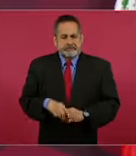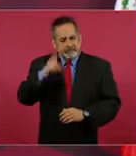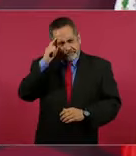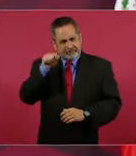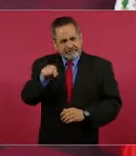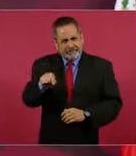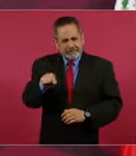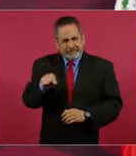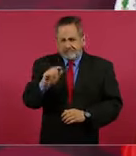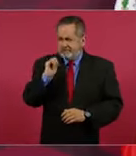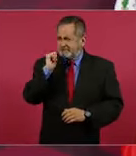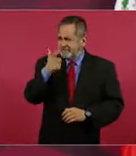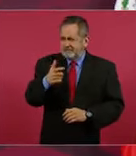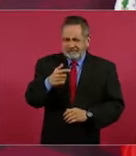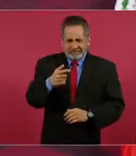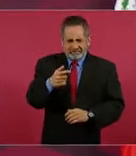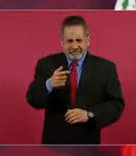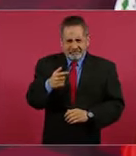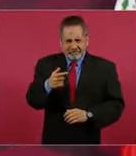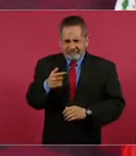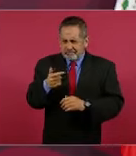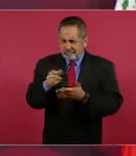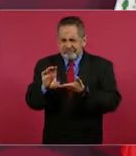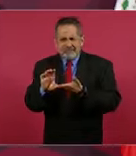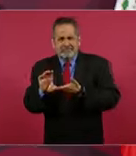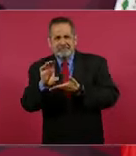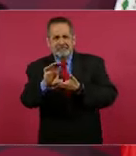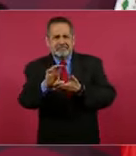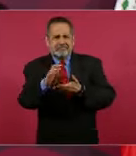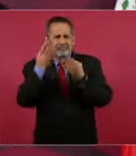aportaron una fianza. Fíjense eso.